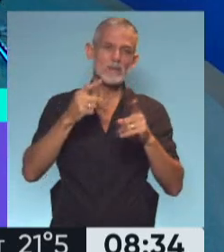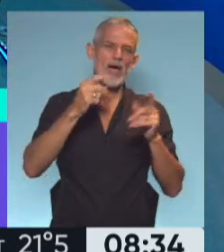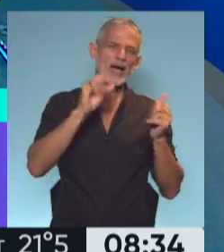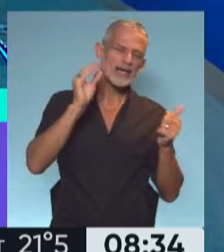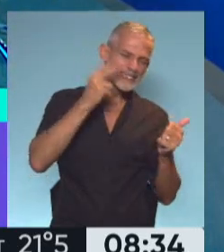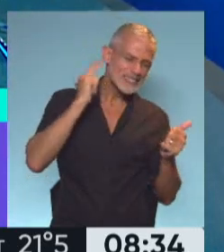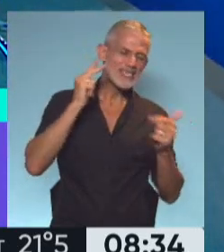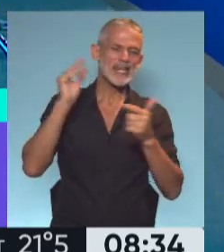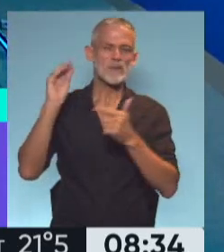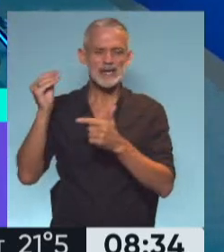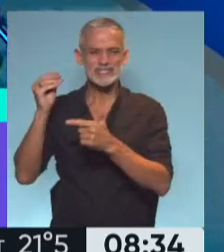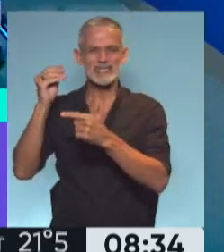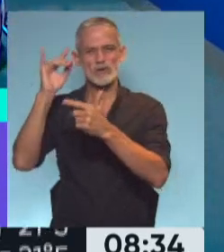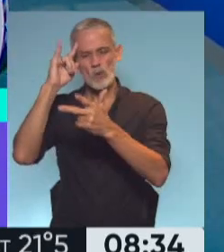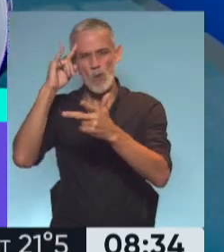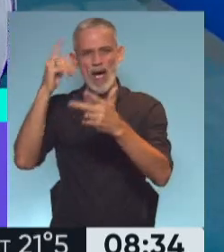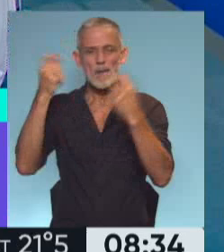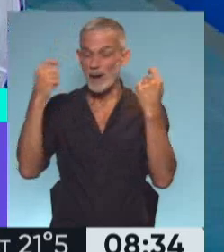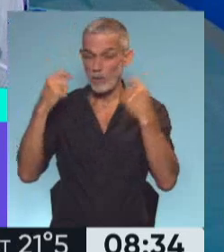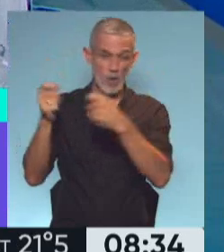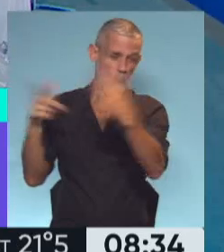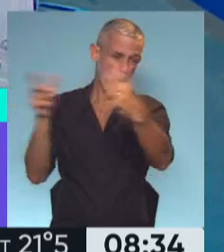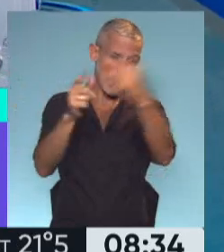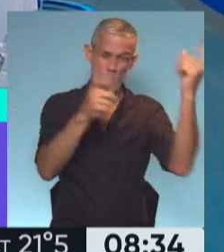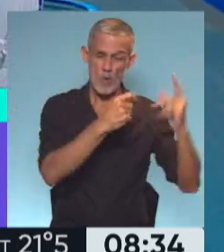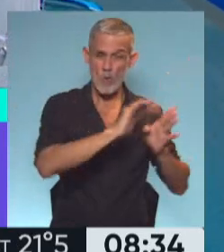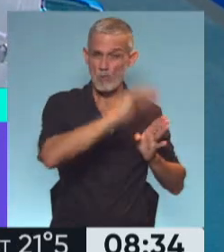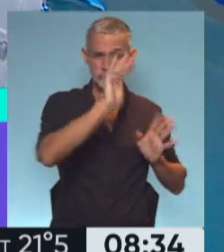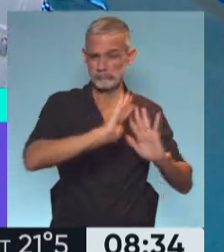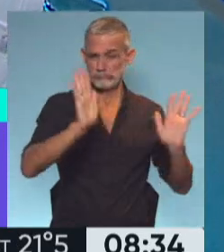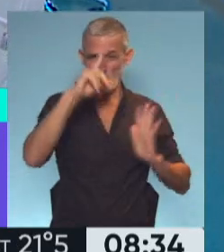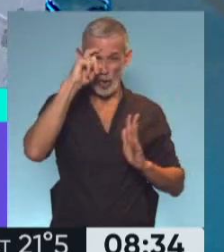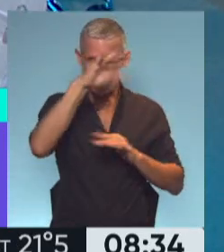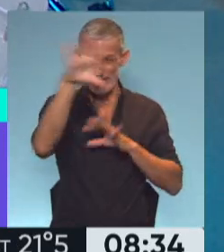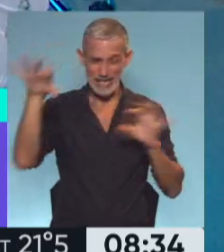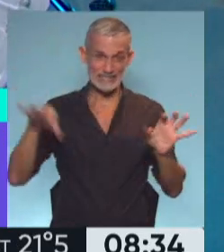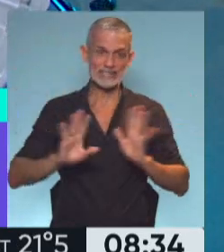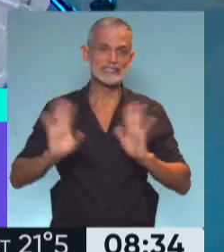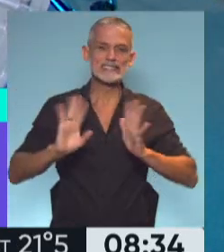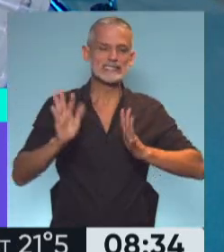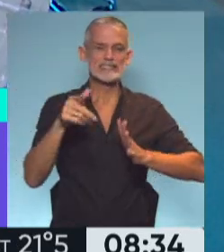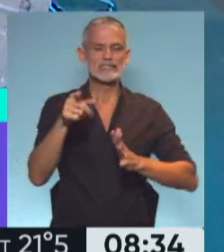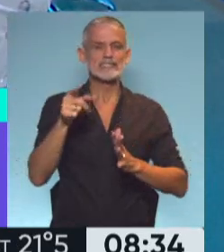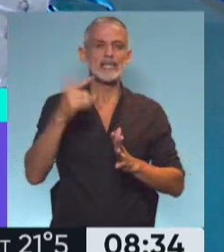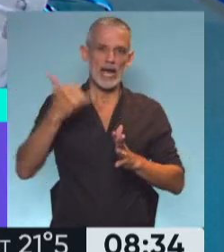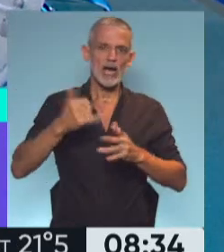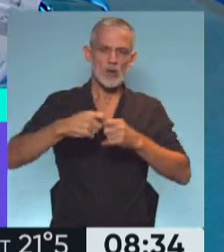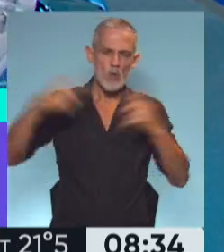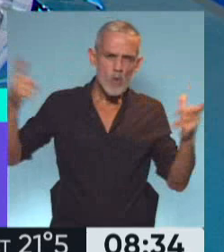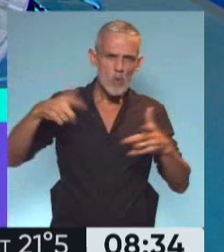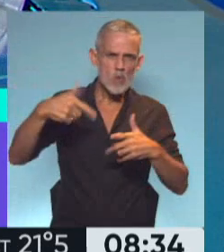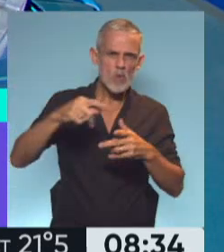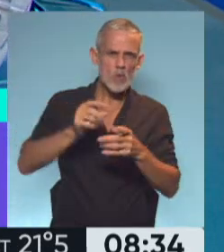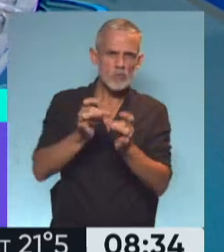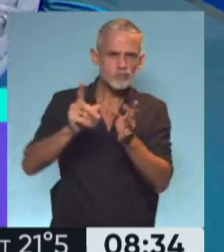Uruguay, Brasil, Paraguay, están explotados sanitariamente, tienen un aumento de casos muy